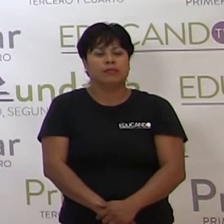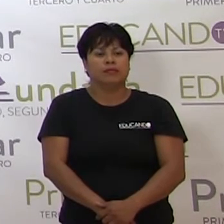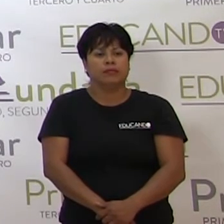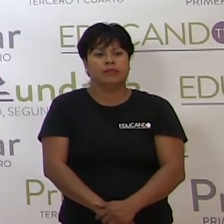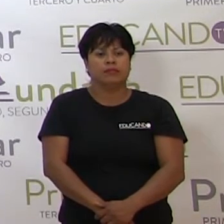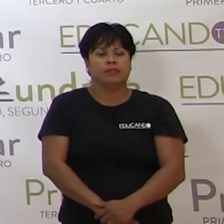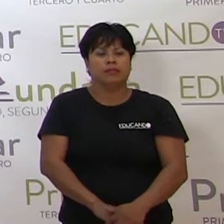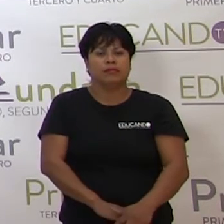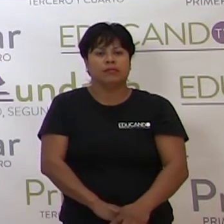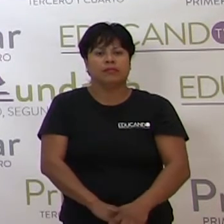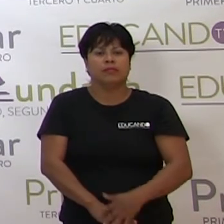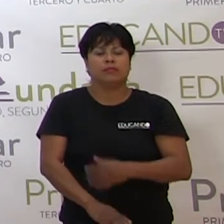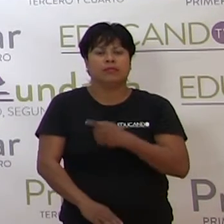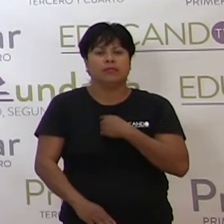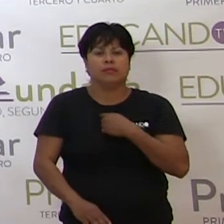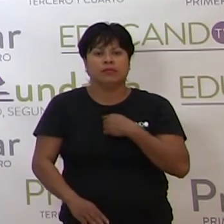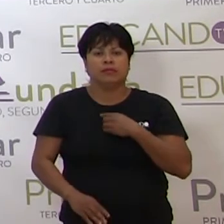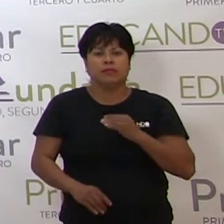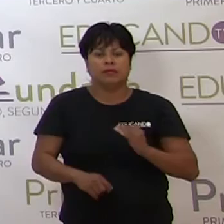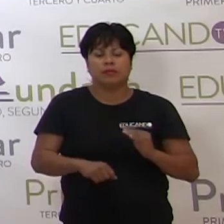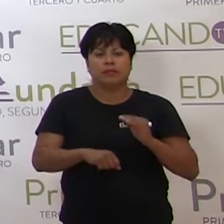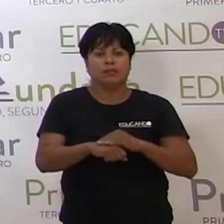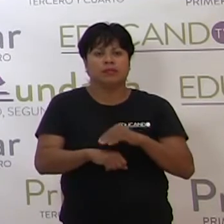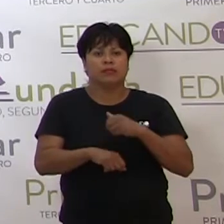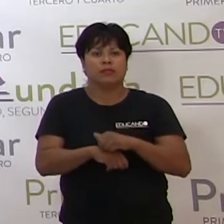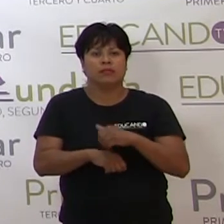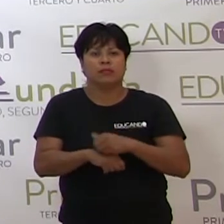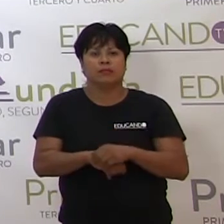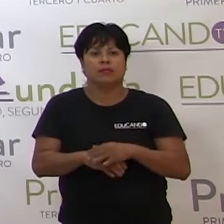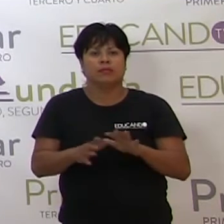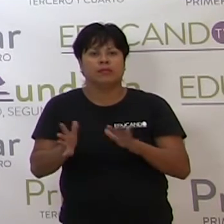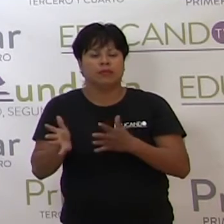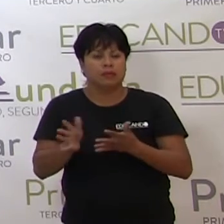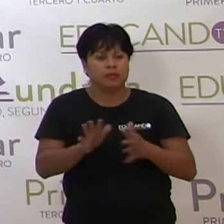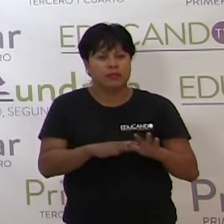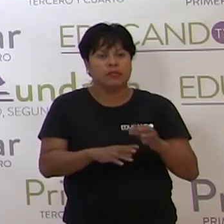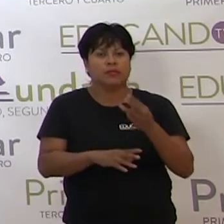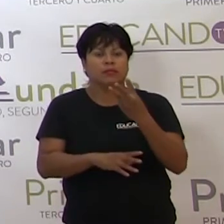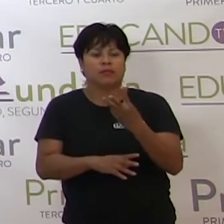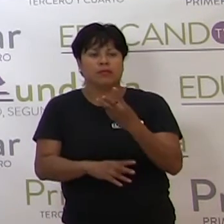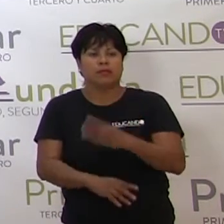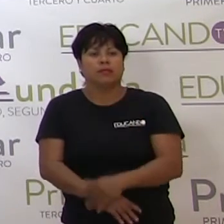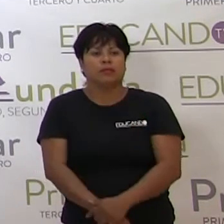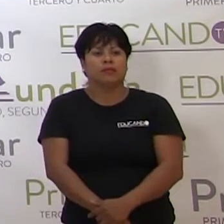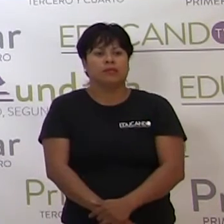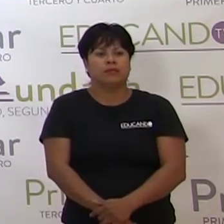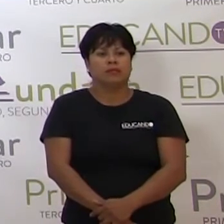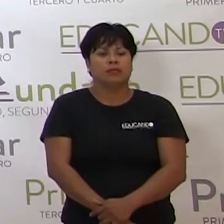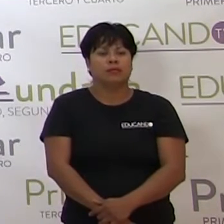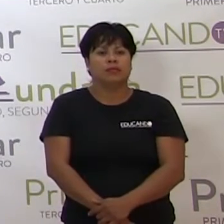Yo voy a ponerle un número aproximado 3.